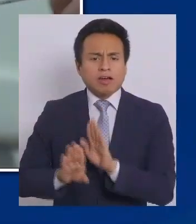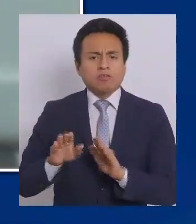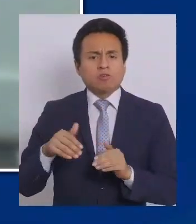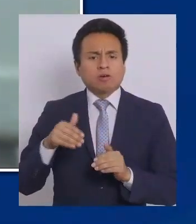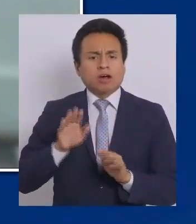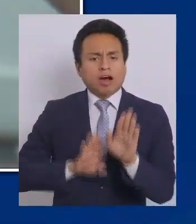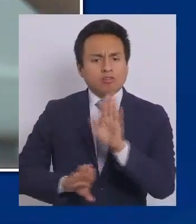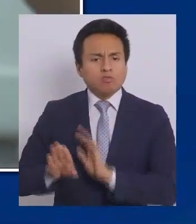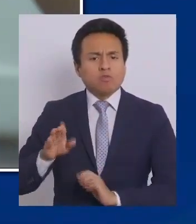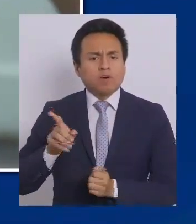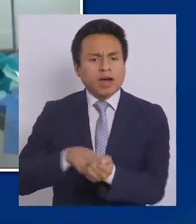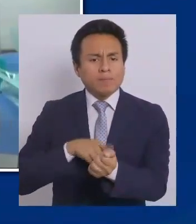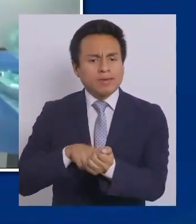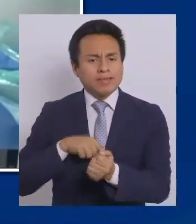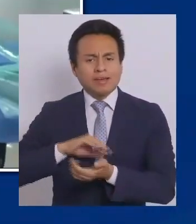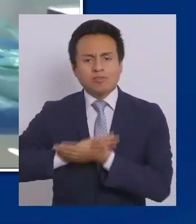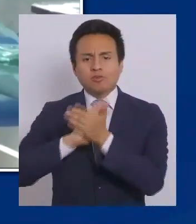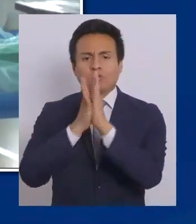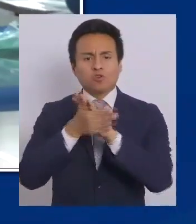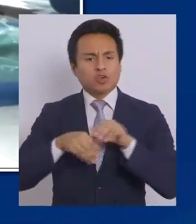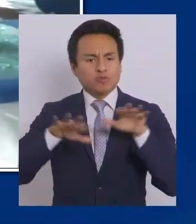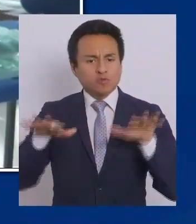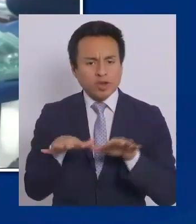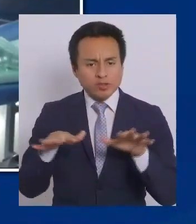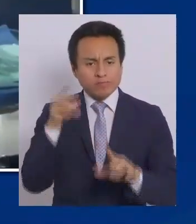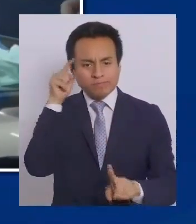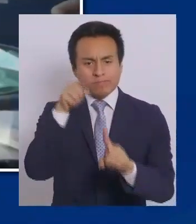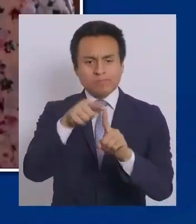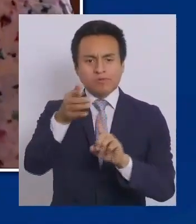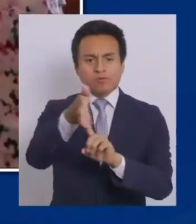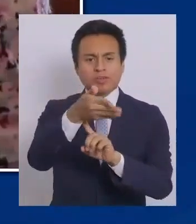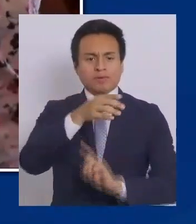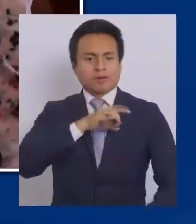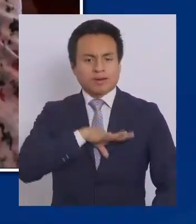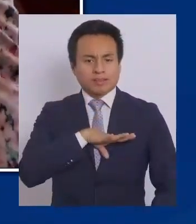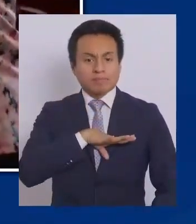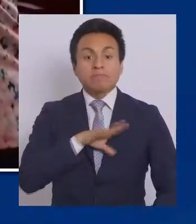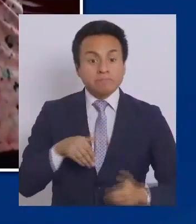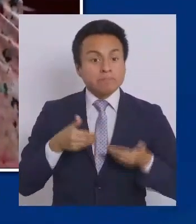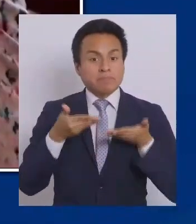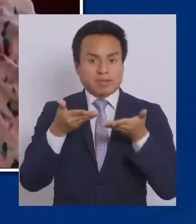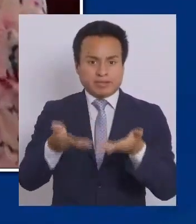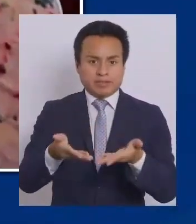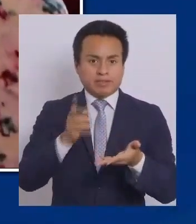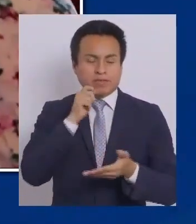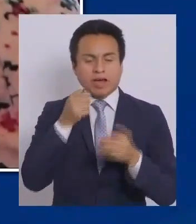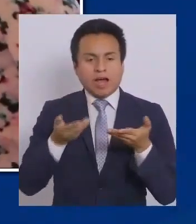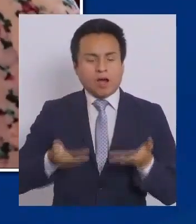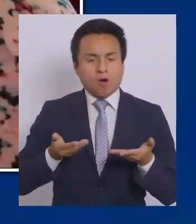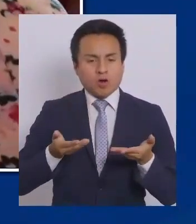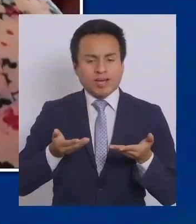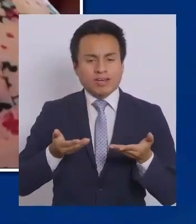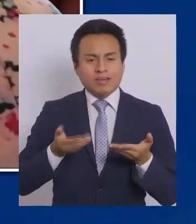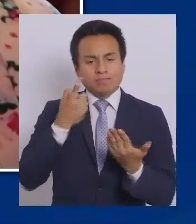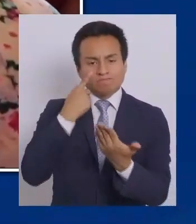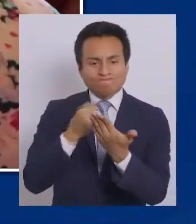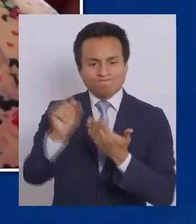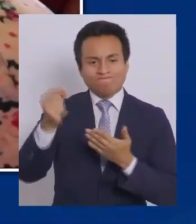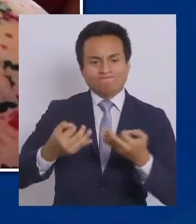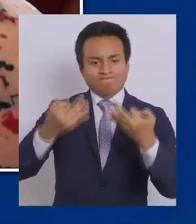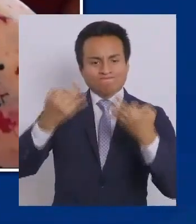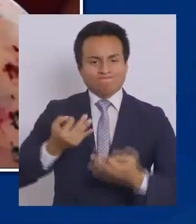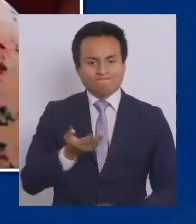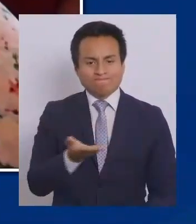han dado todo ese esfuerzo por nuestra patria y merecen por lo tanto ahora nuestro reconocimiento